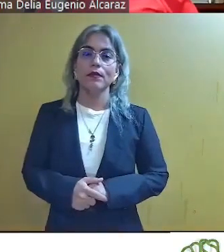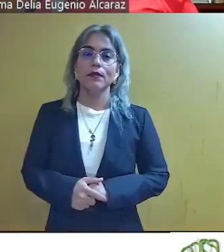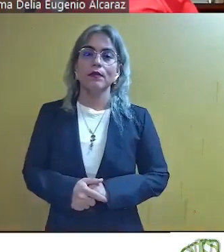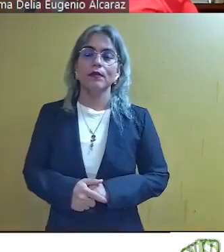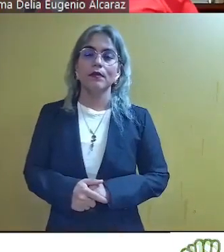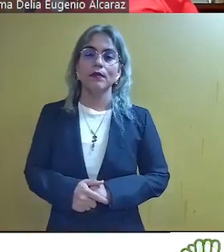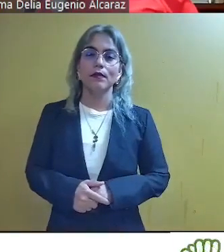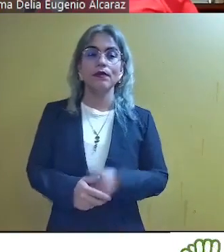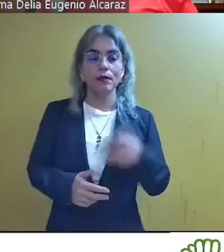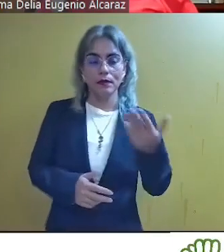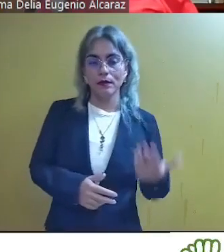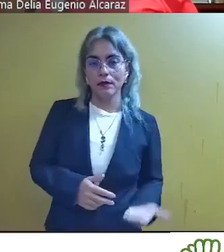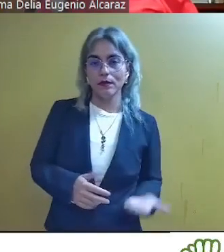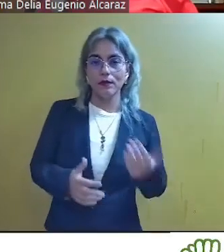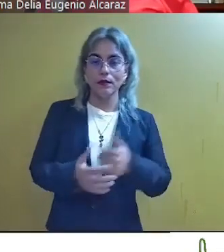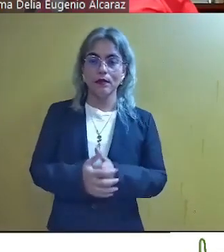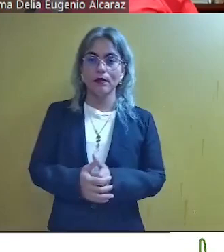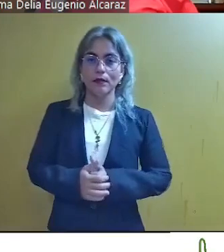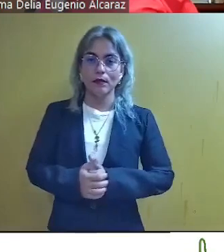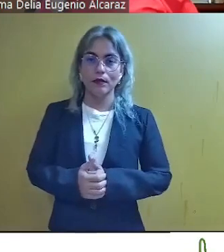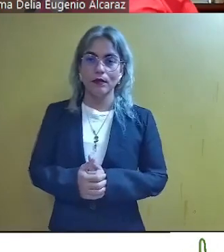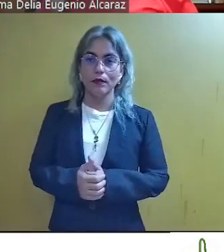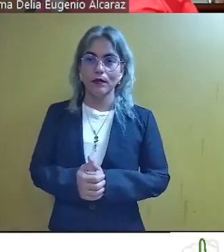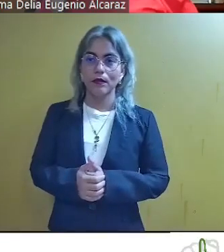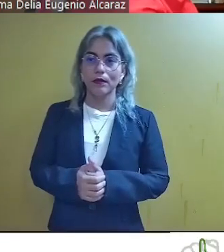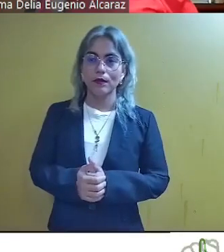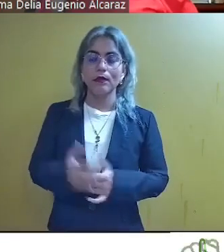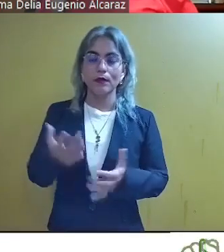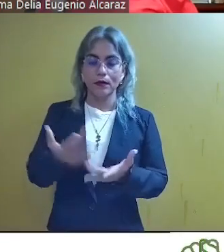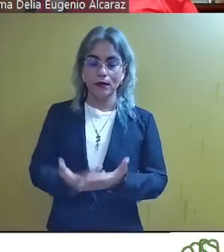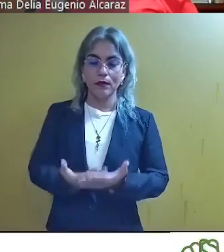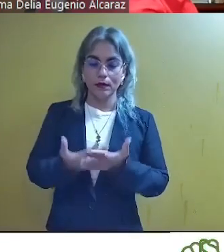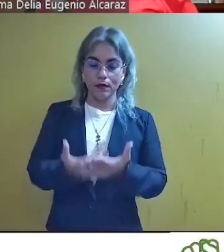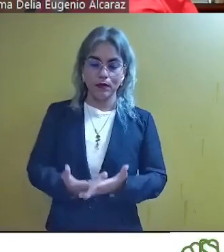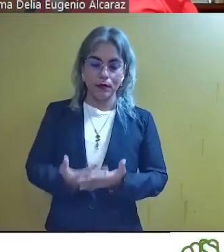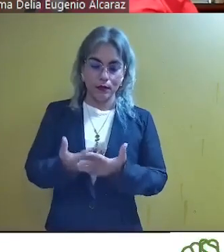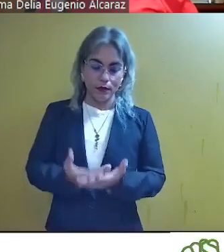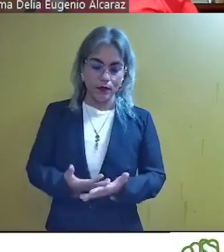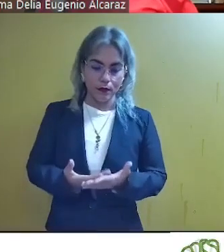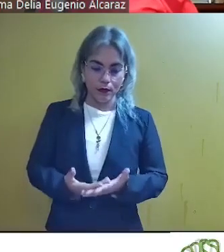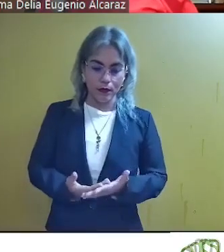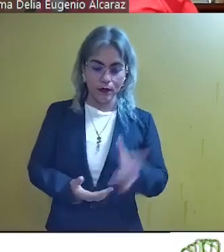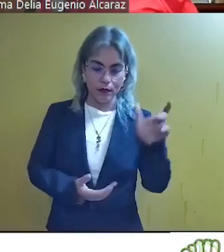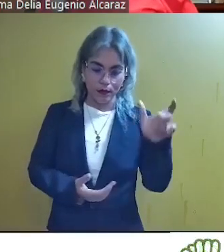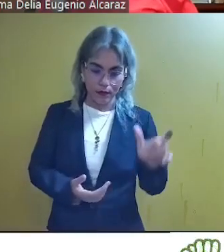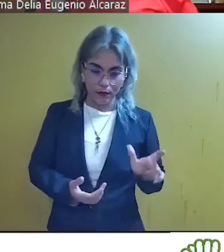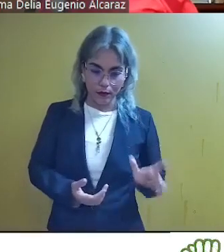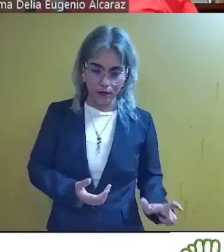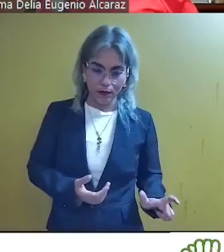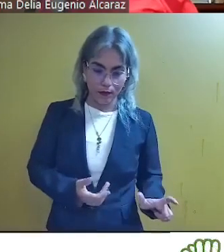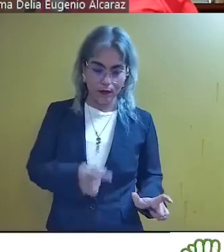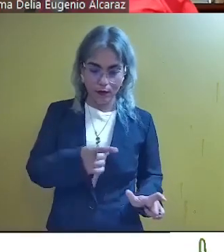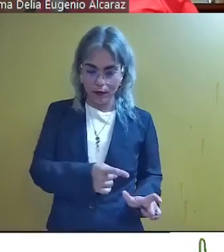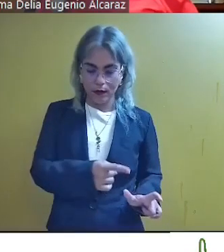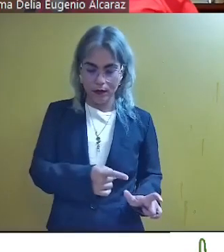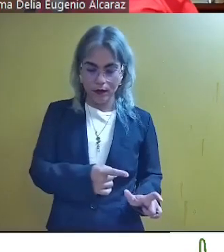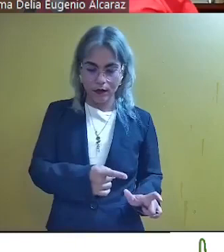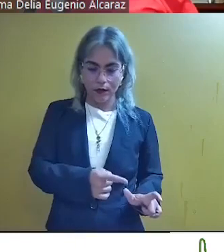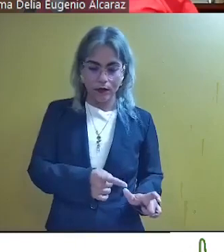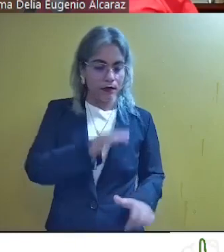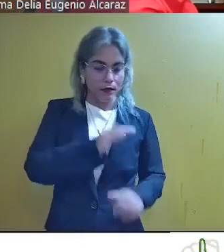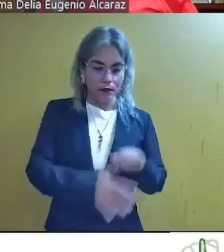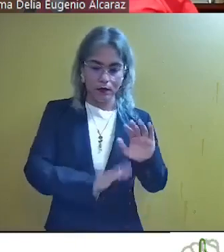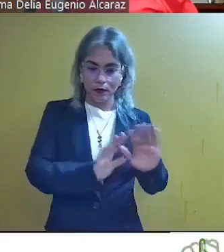esta tesitura, el otorgar actualmente la prerrogativa de ejercicios anteriores a una persona física que ya no se encuentra en el cargo, se